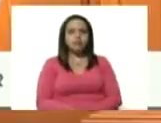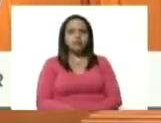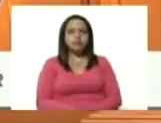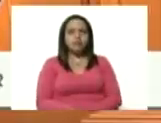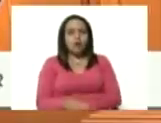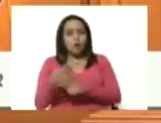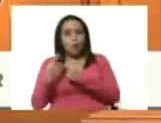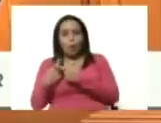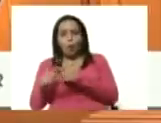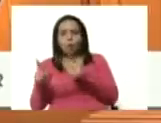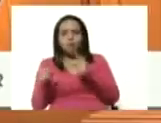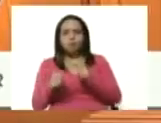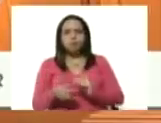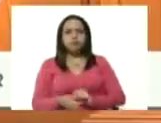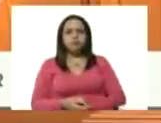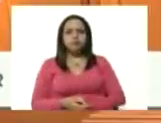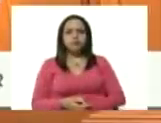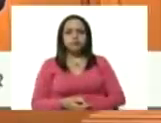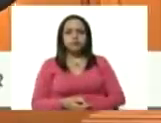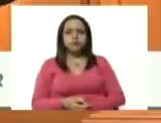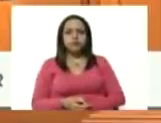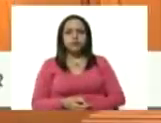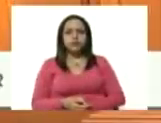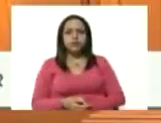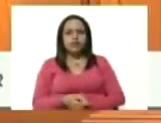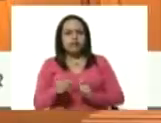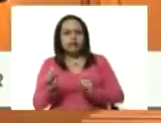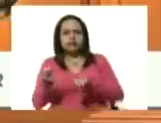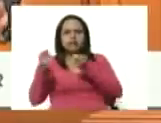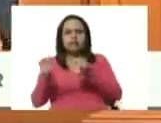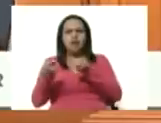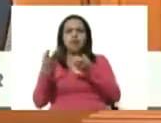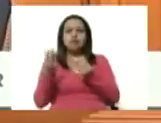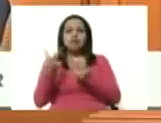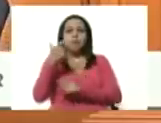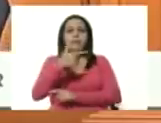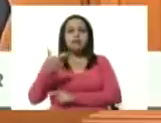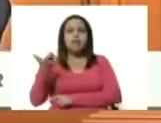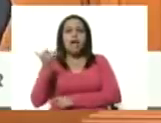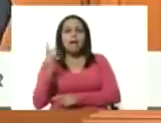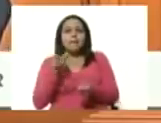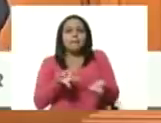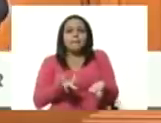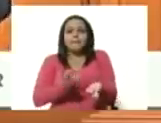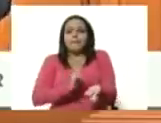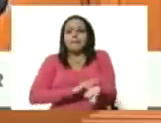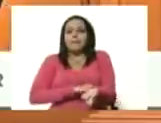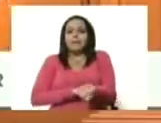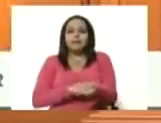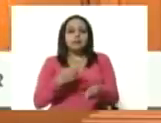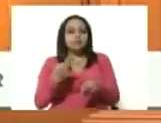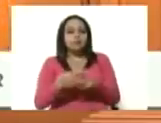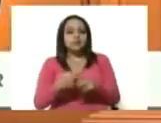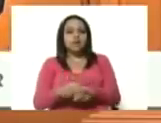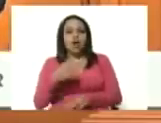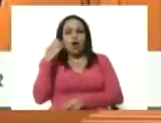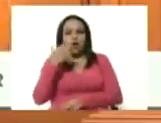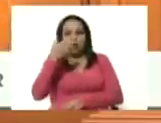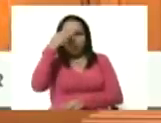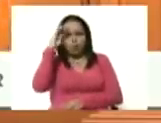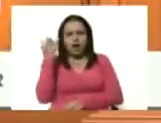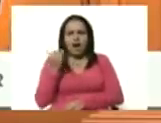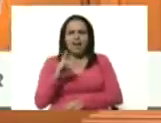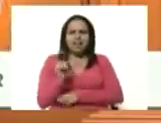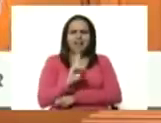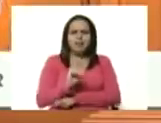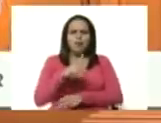y otro altamente curativo para los casos graves. Cuba está acelerando los procesos